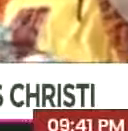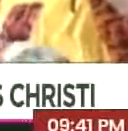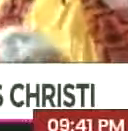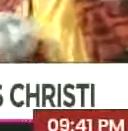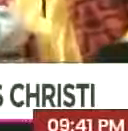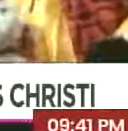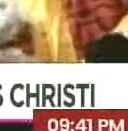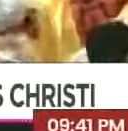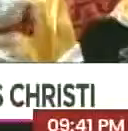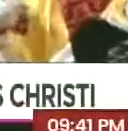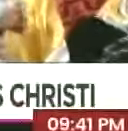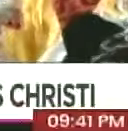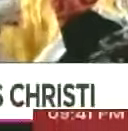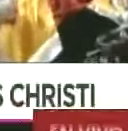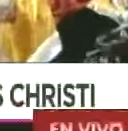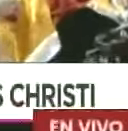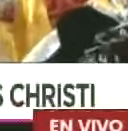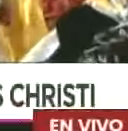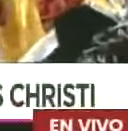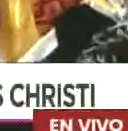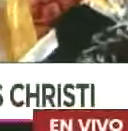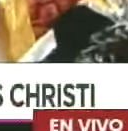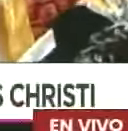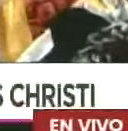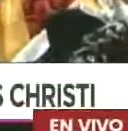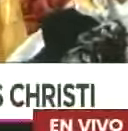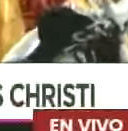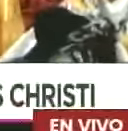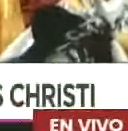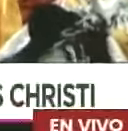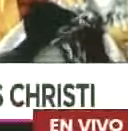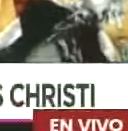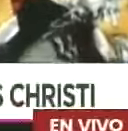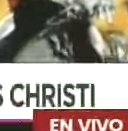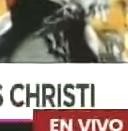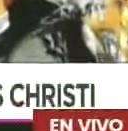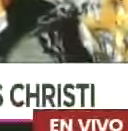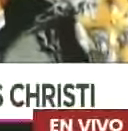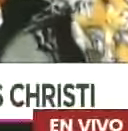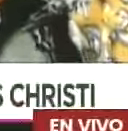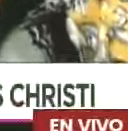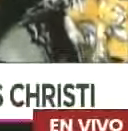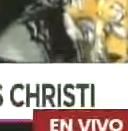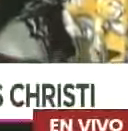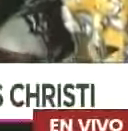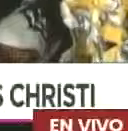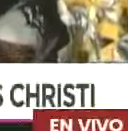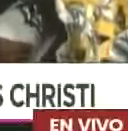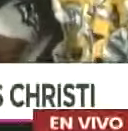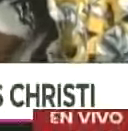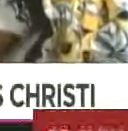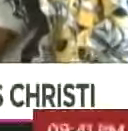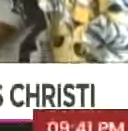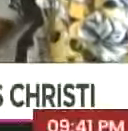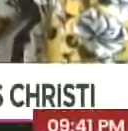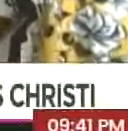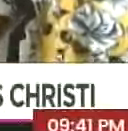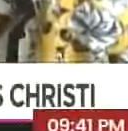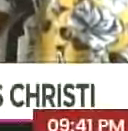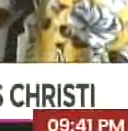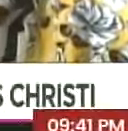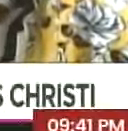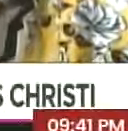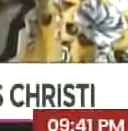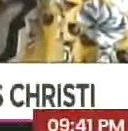Venezuela! ¡Que viva! ¡Que viva la patria! ¡Que viva! ¡Hasta la victoria siempre!